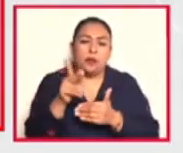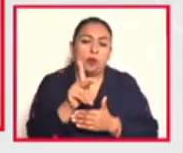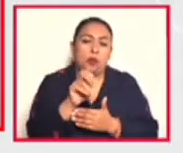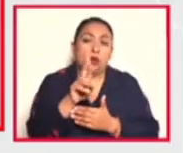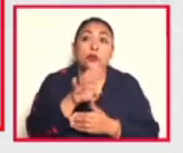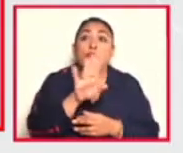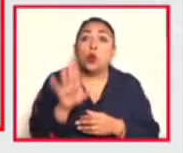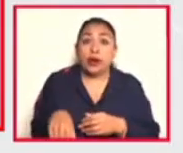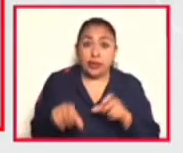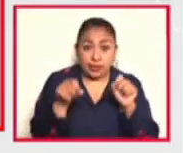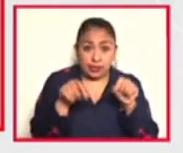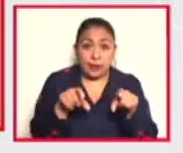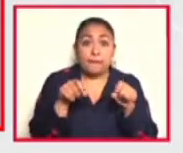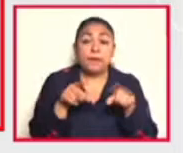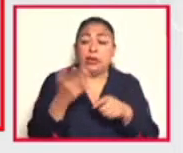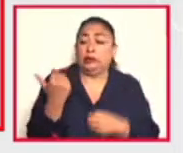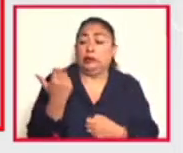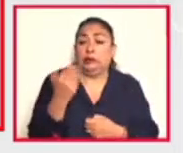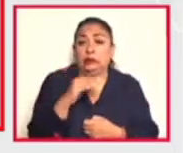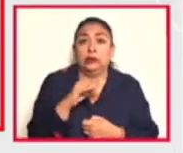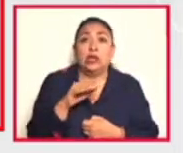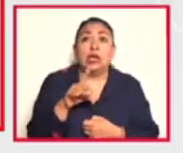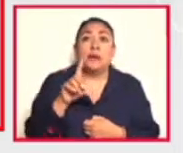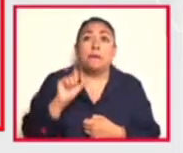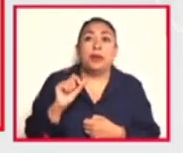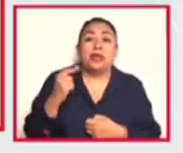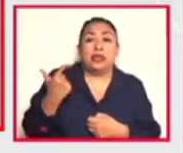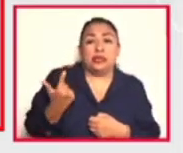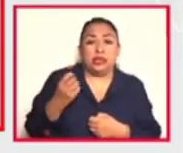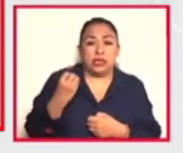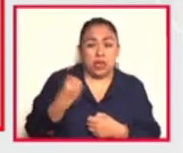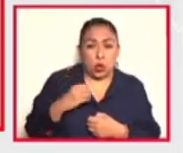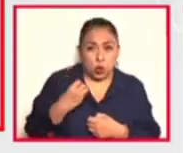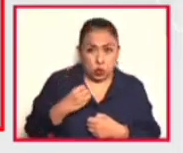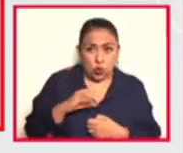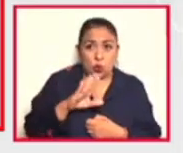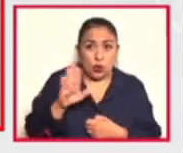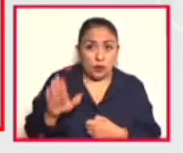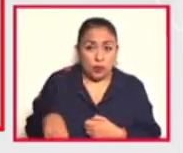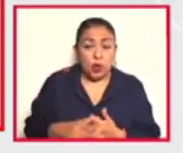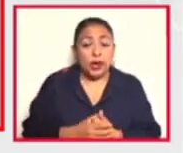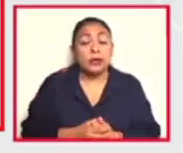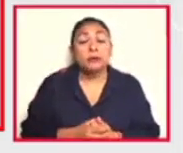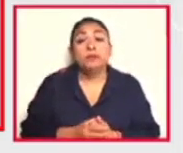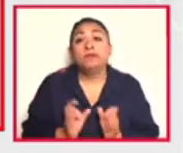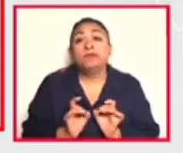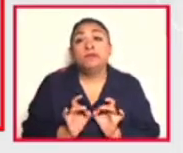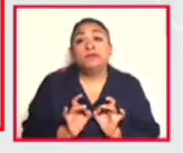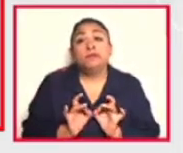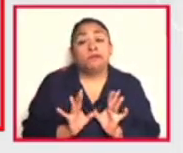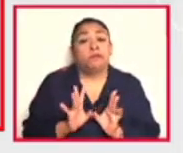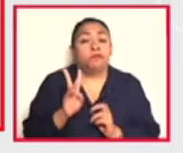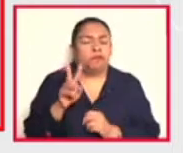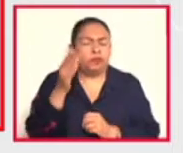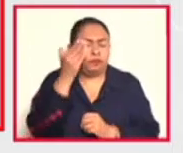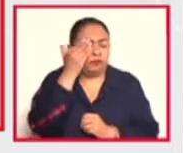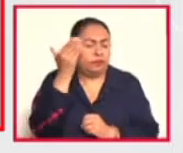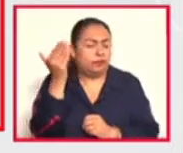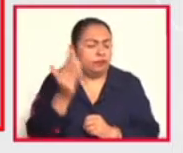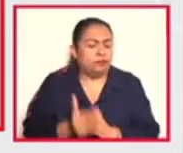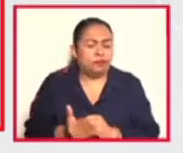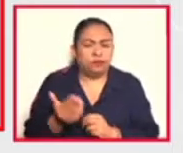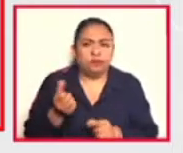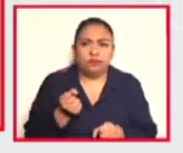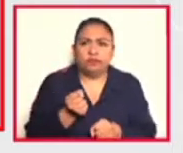también recientemente, el pasado 27 de octubre, en una situación realmente terrible de violencia, de agresión en